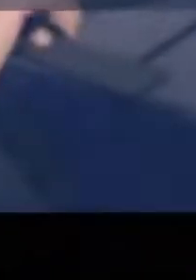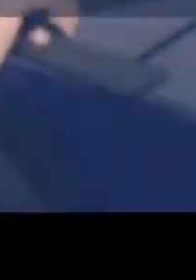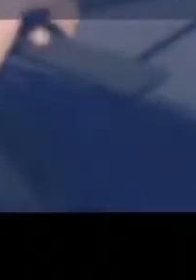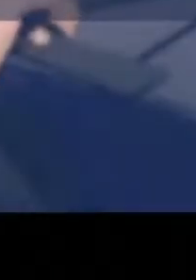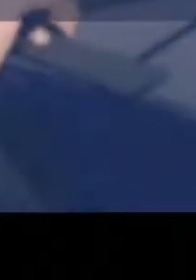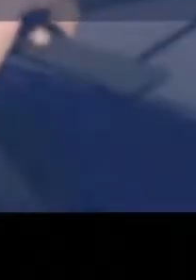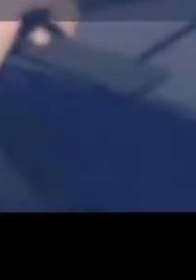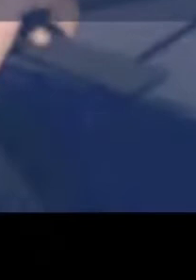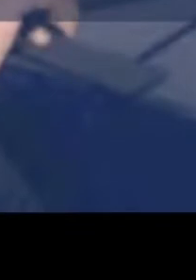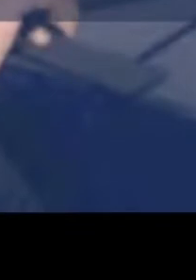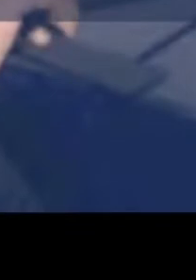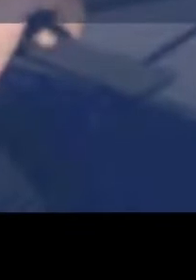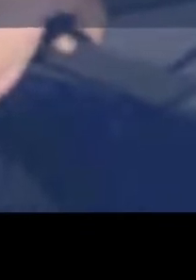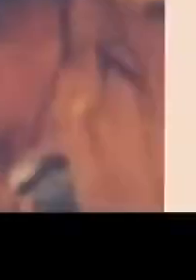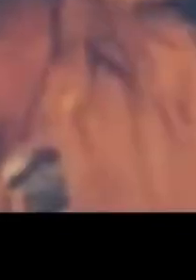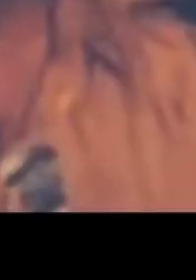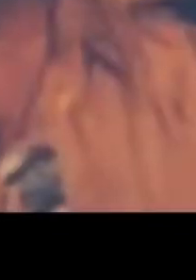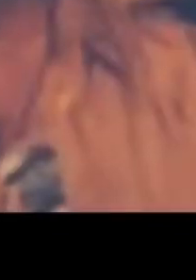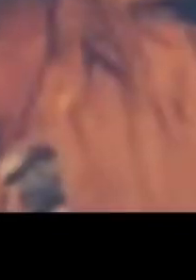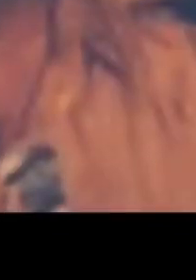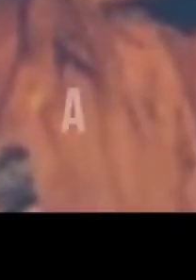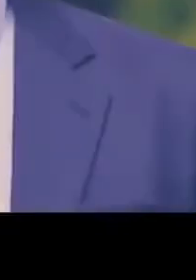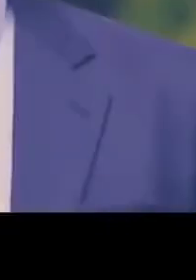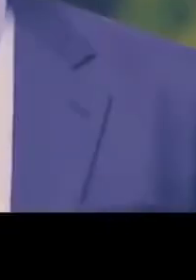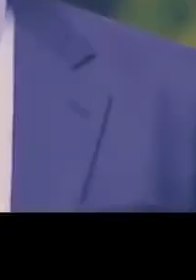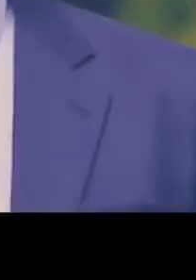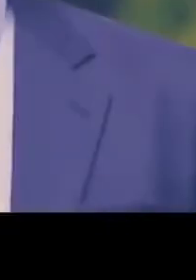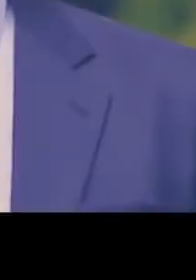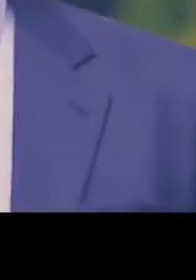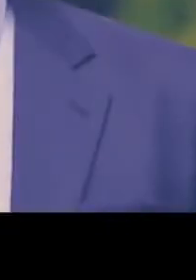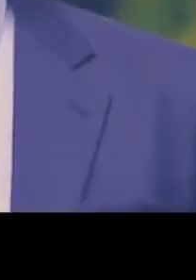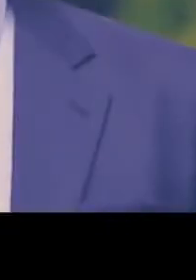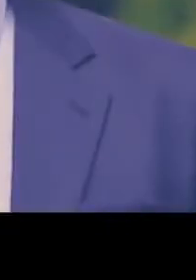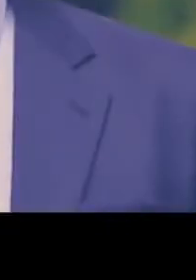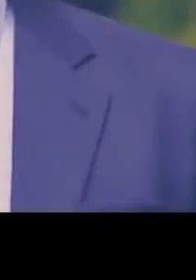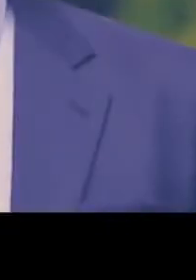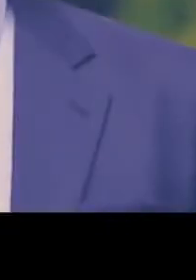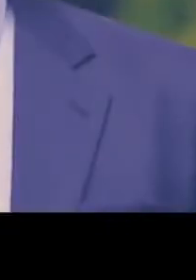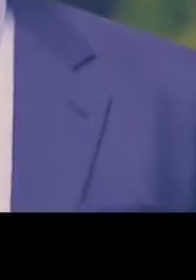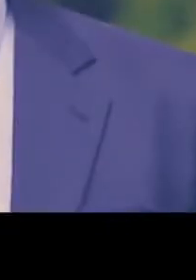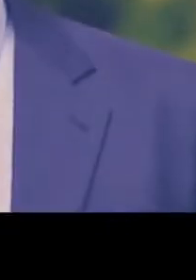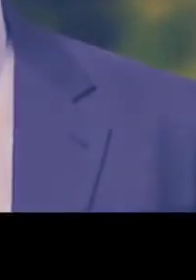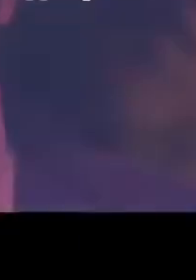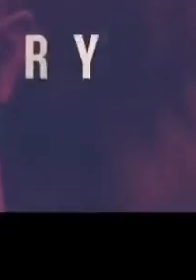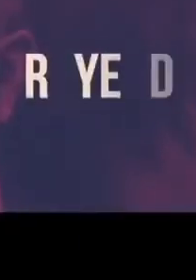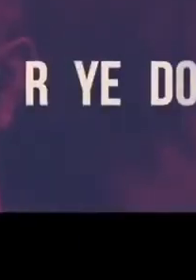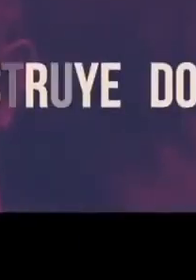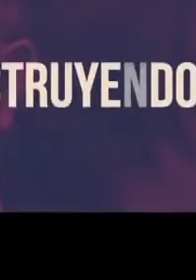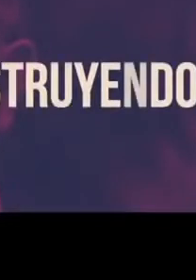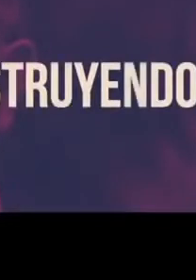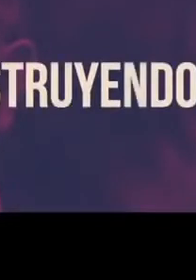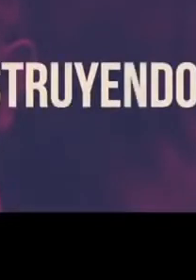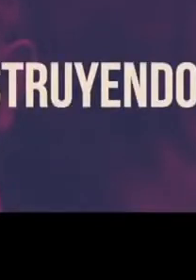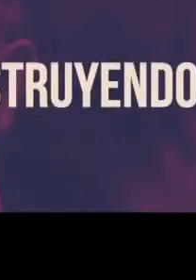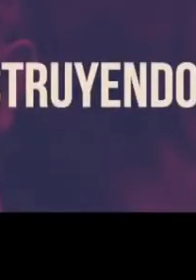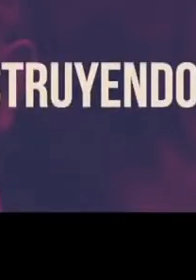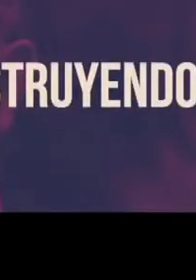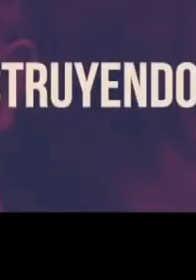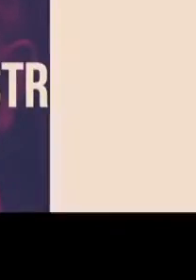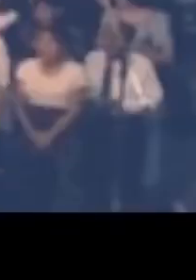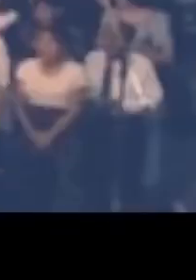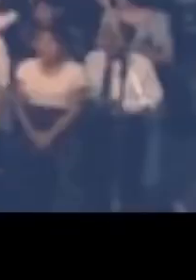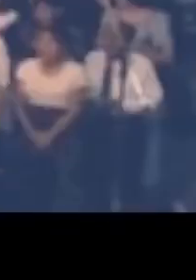Damos gracias al Señor por tu vida, pues Él te hizo fiel y buen pastor, que a sus ovejas sigues instruyendo por el camino